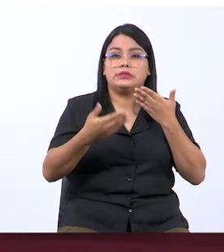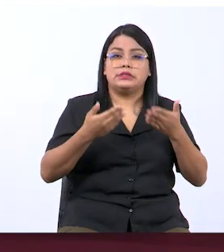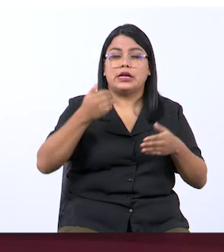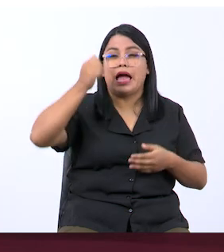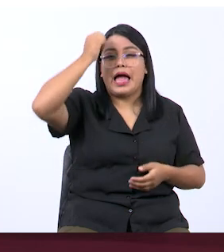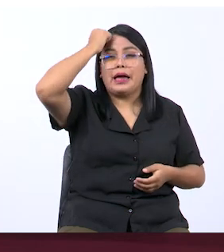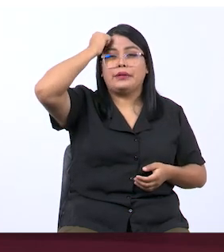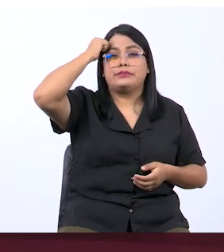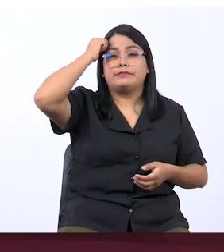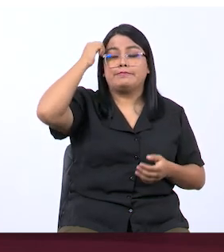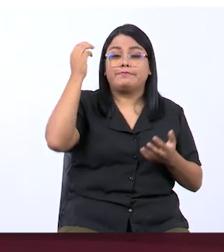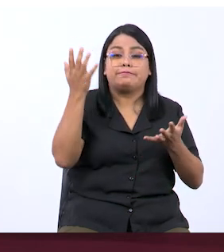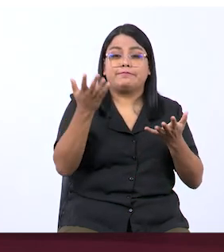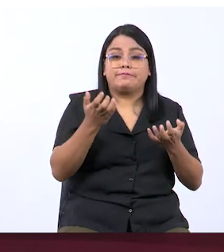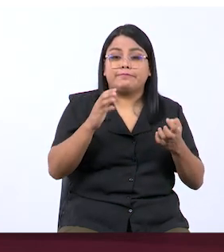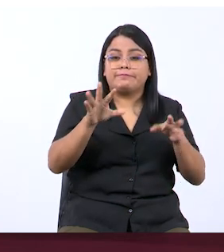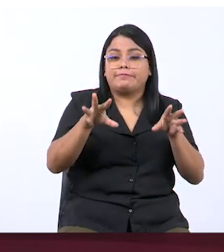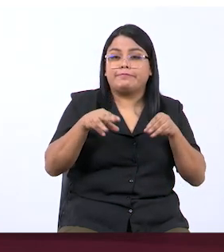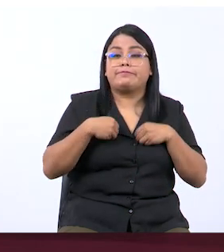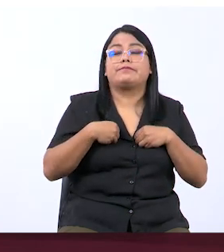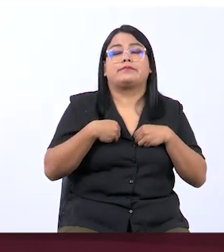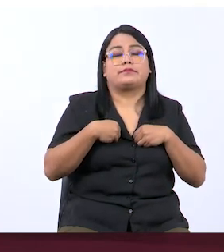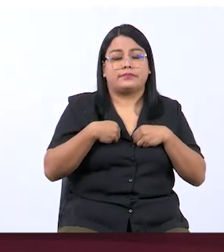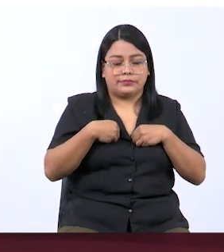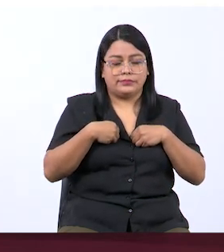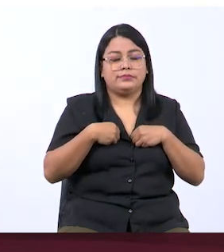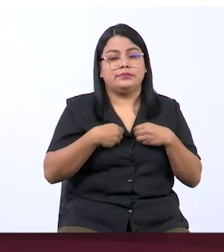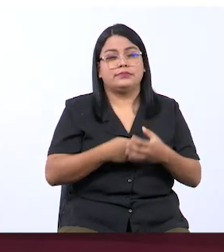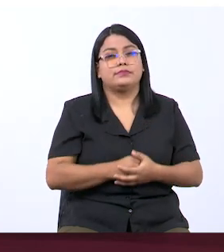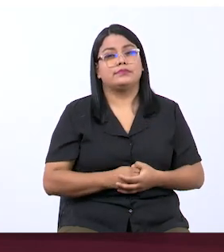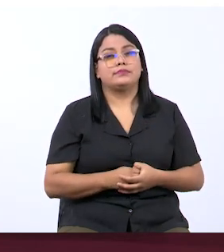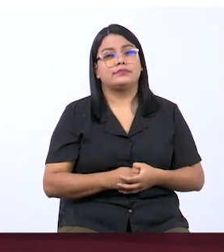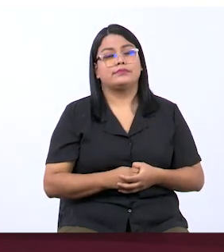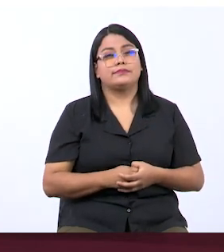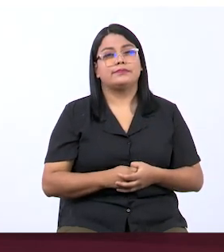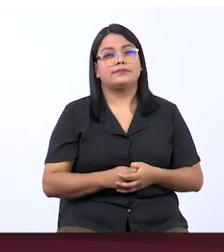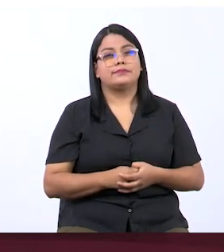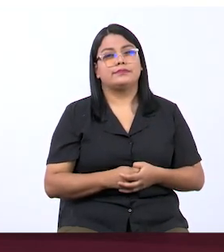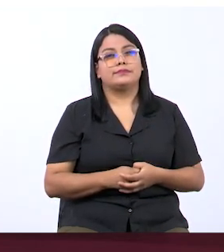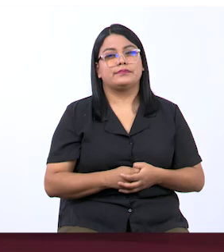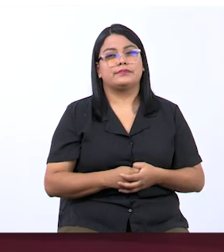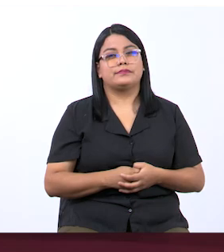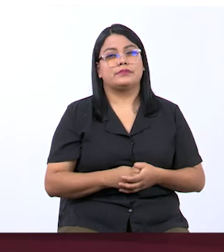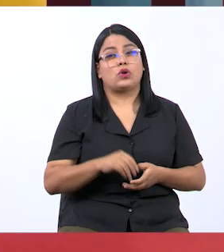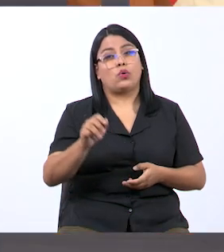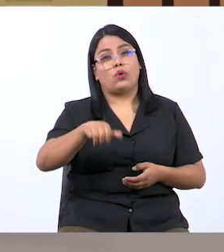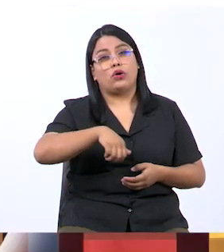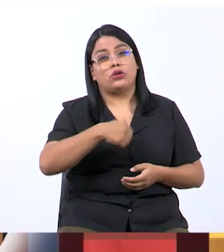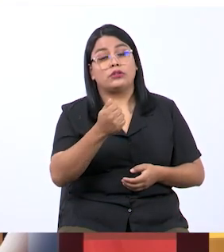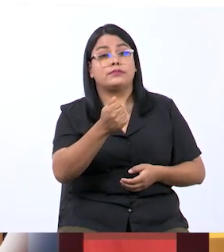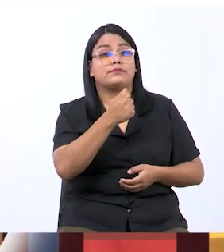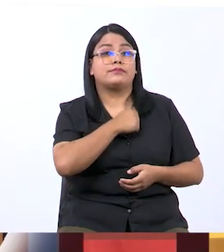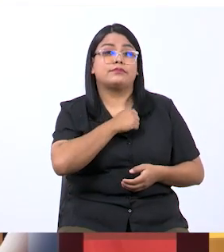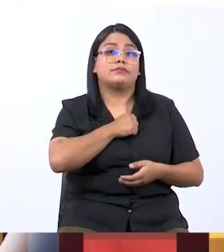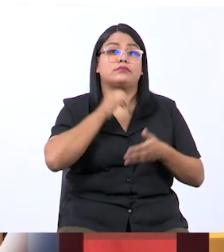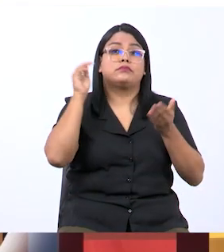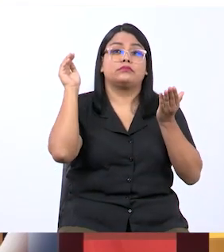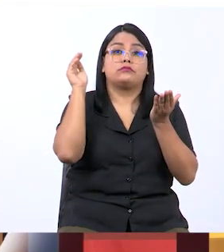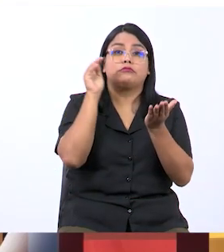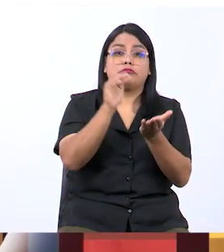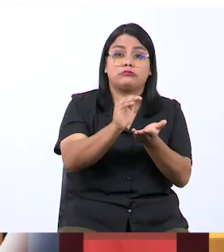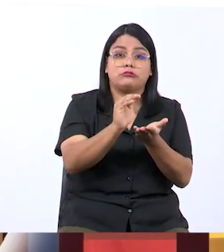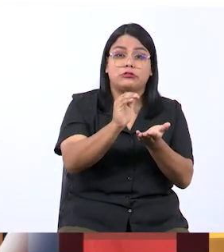los aprendizajes que se espera que el estudiantado haya logrado al finalizar la unidad. Producto de